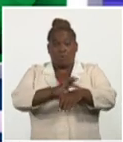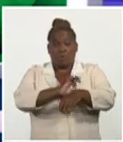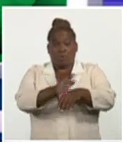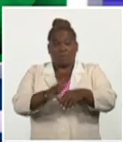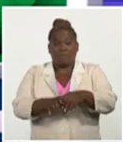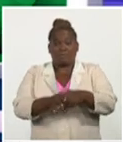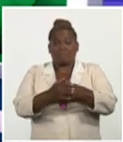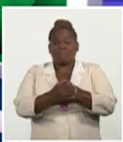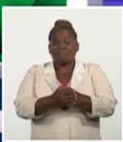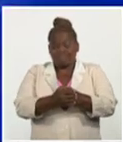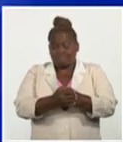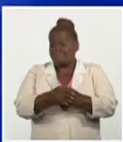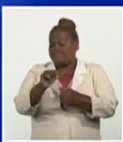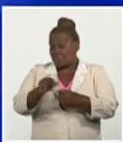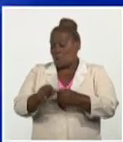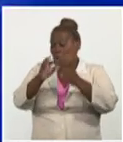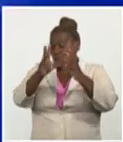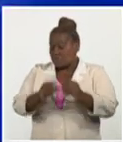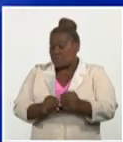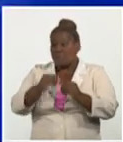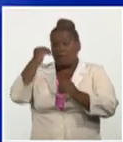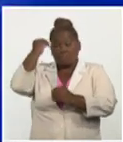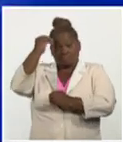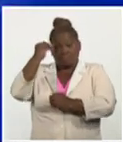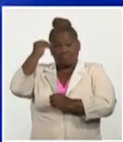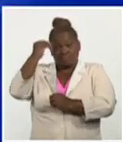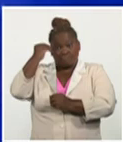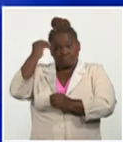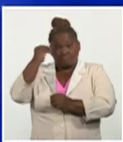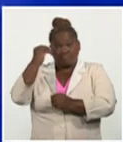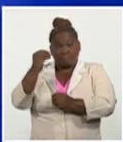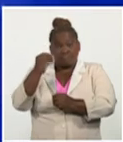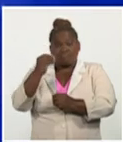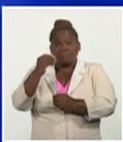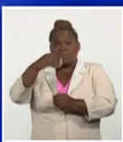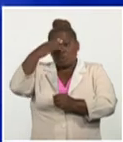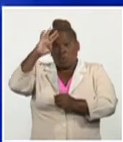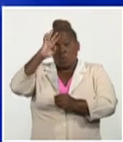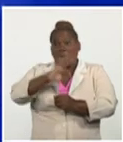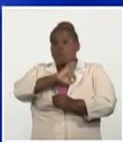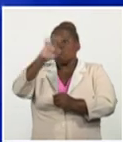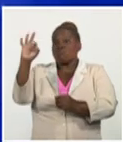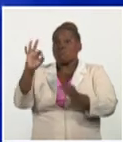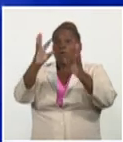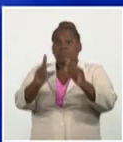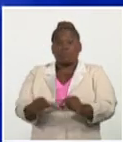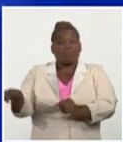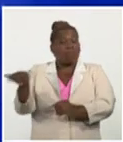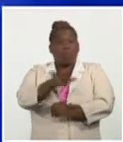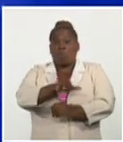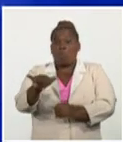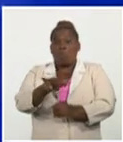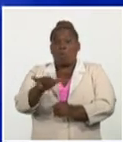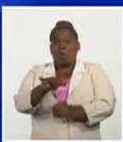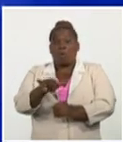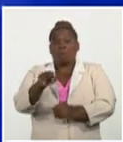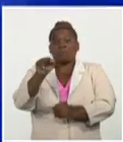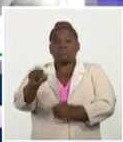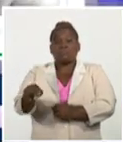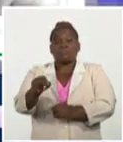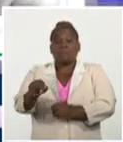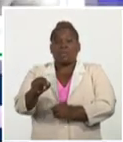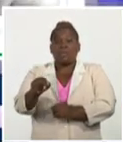cifras muy preocupantes. Marca récord la nación en esta jornada, doctor. Ha sido la conferencia de prensa del